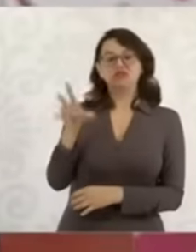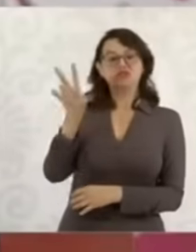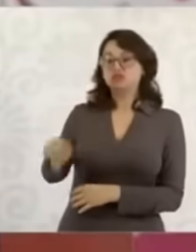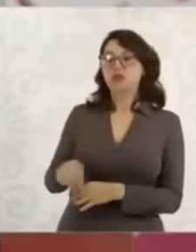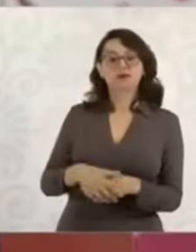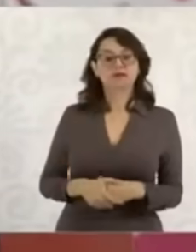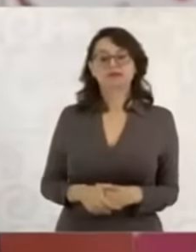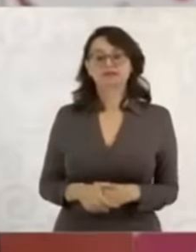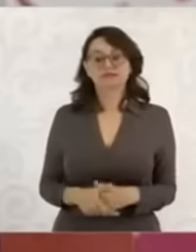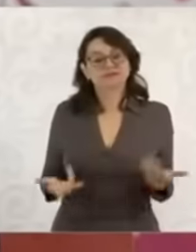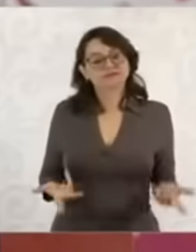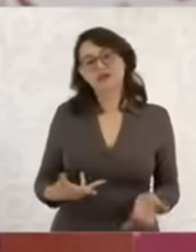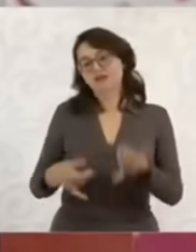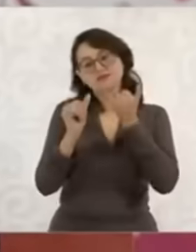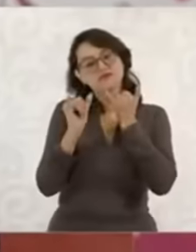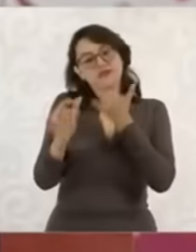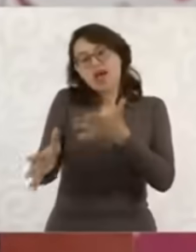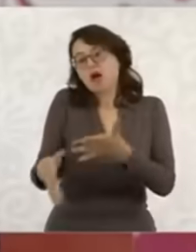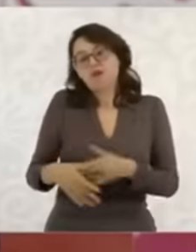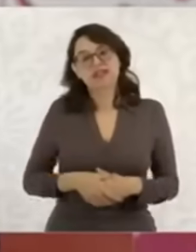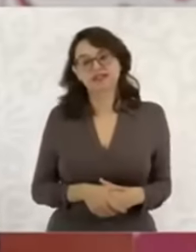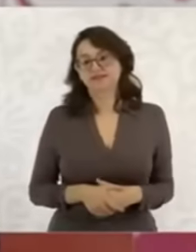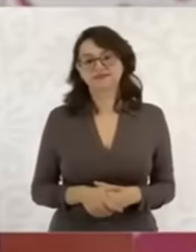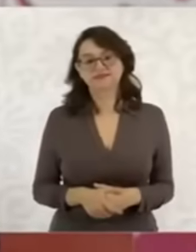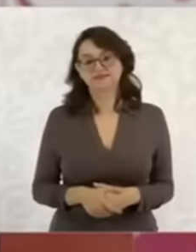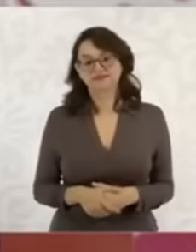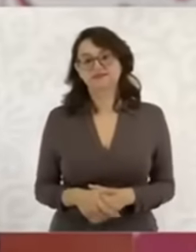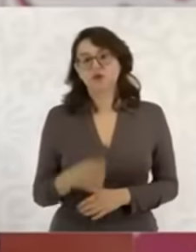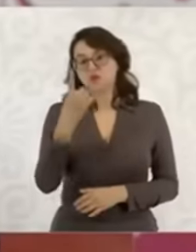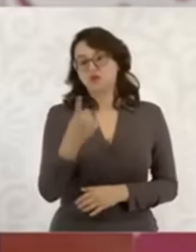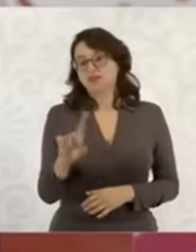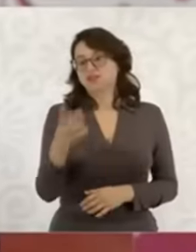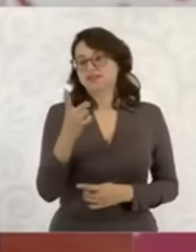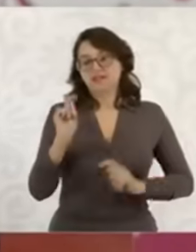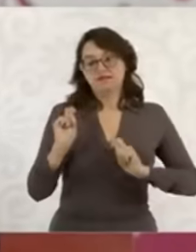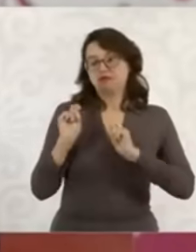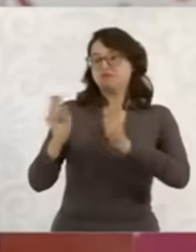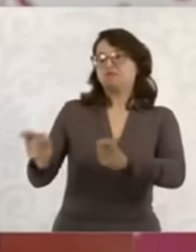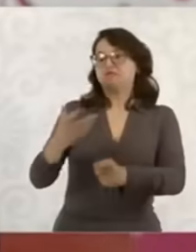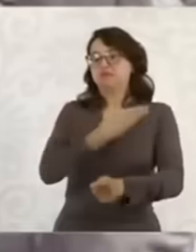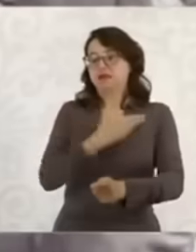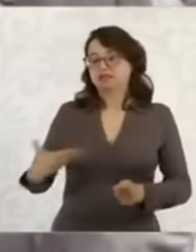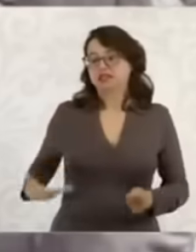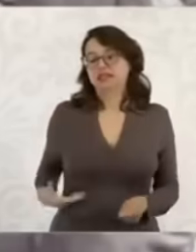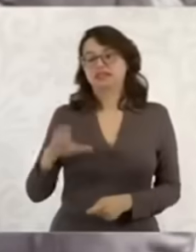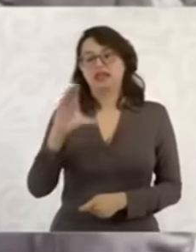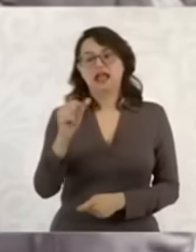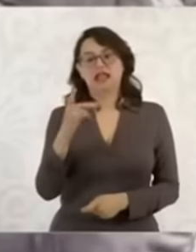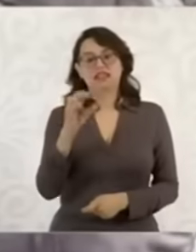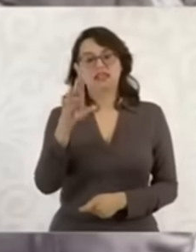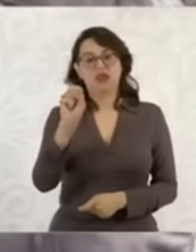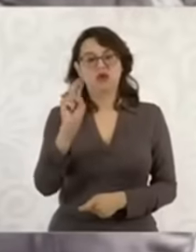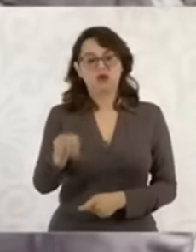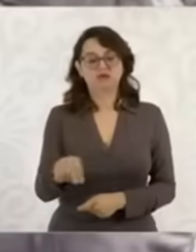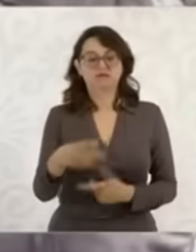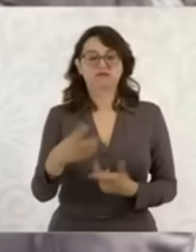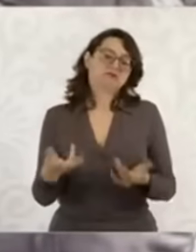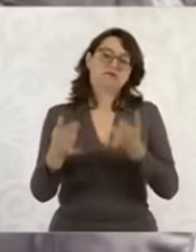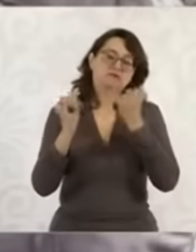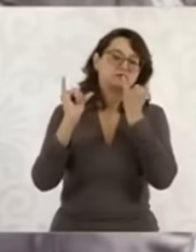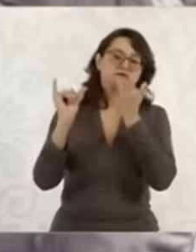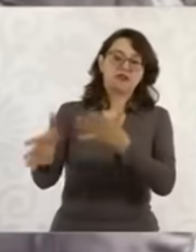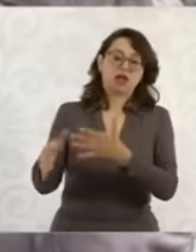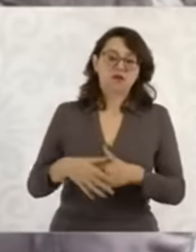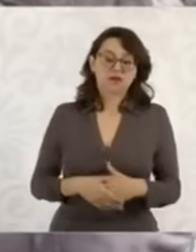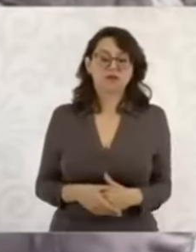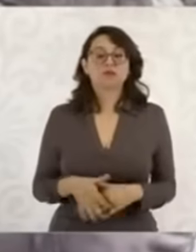Y se consuma el fraude electoral el 1 de diciembre, con la entrada de Calderón. Por eso decimos Calderón es un